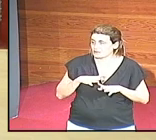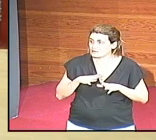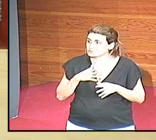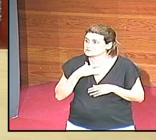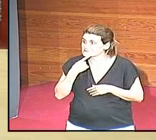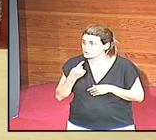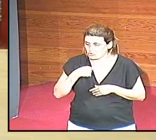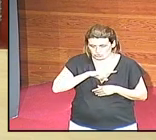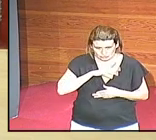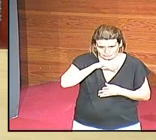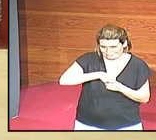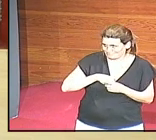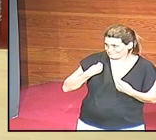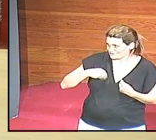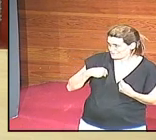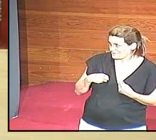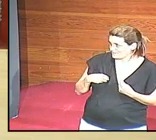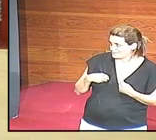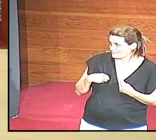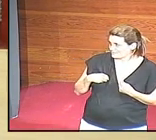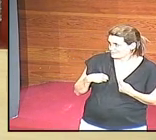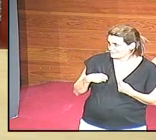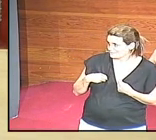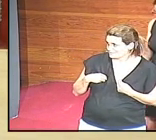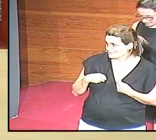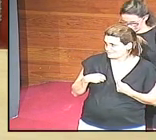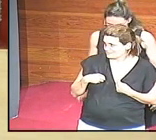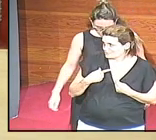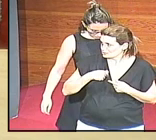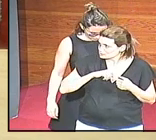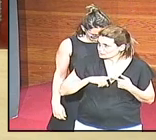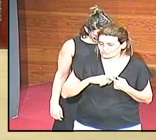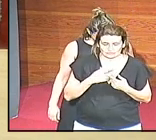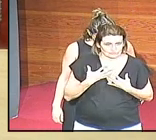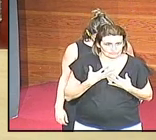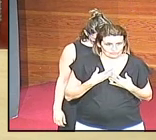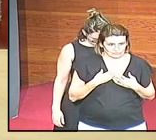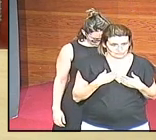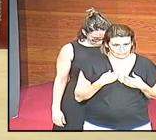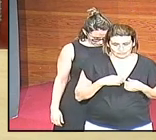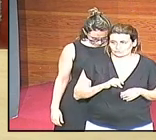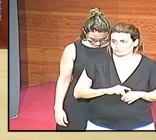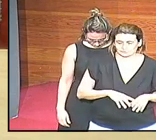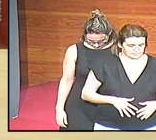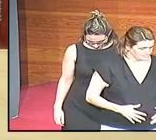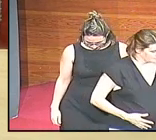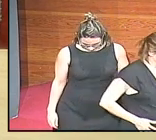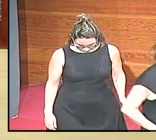somos parte de ello. Somos los peones, la última mierda que cagó Pilatos, pero somos parte de